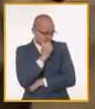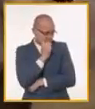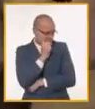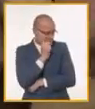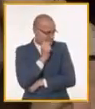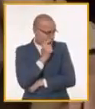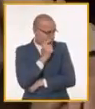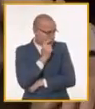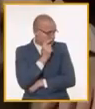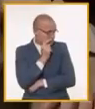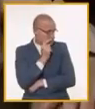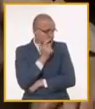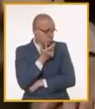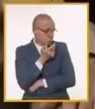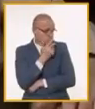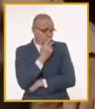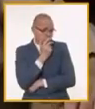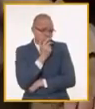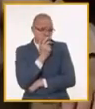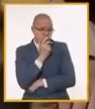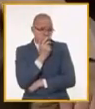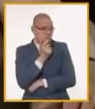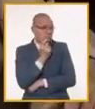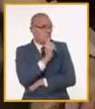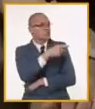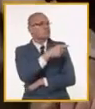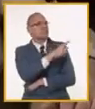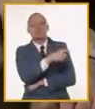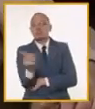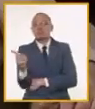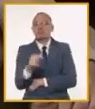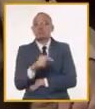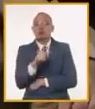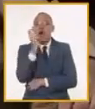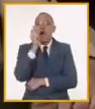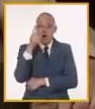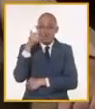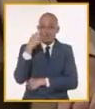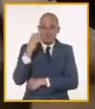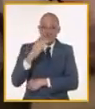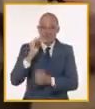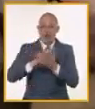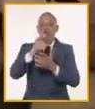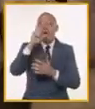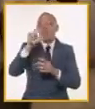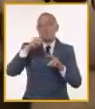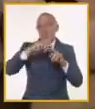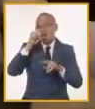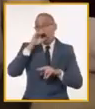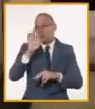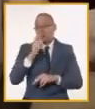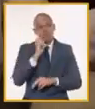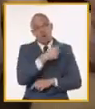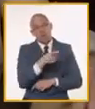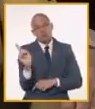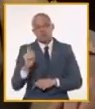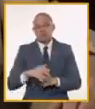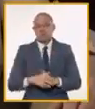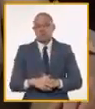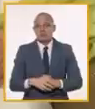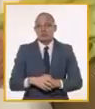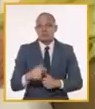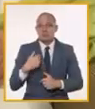mire, vamos a mandarle aquí a Machado, que él, esto, lo otro. Y bueno, ahí fue que me